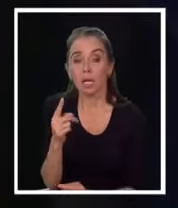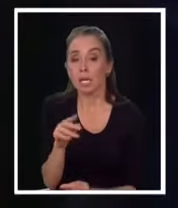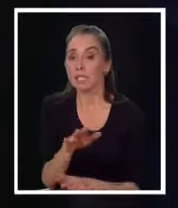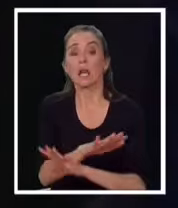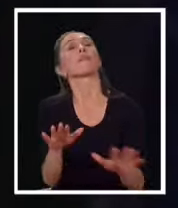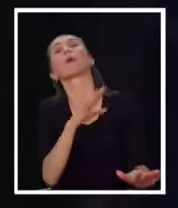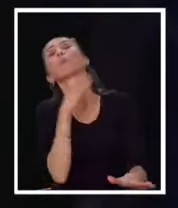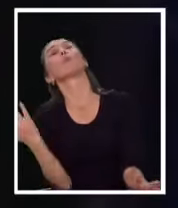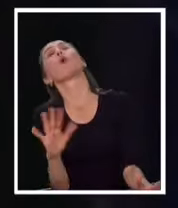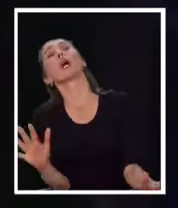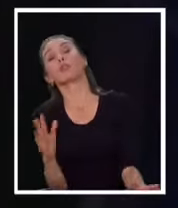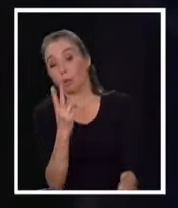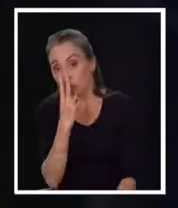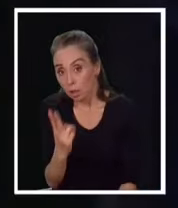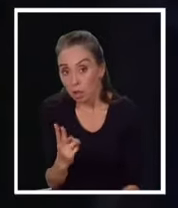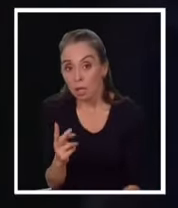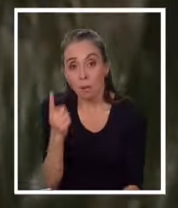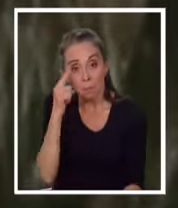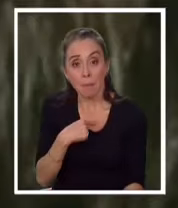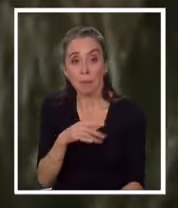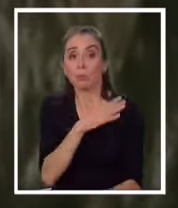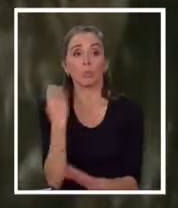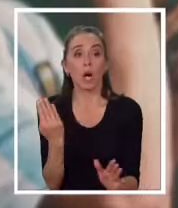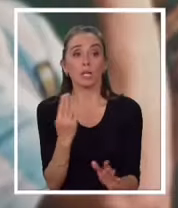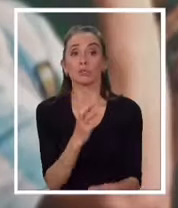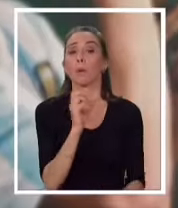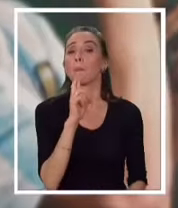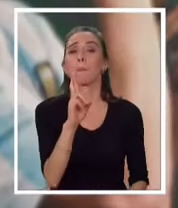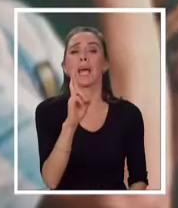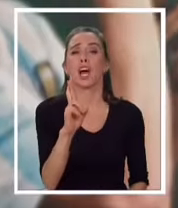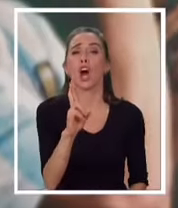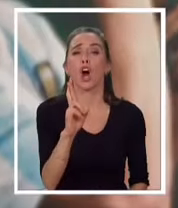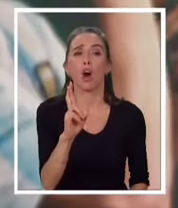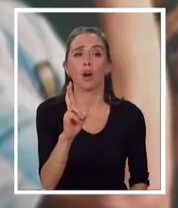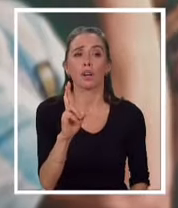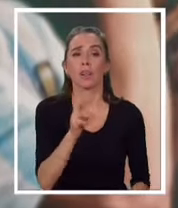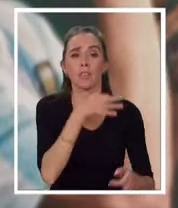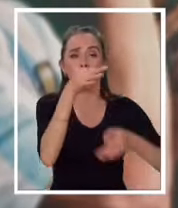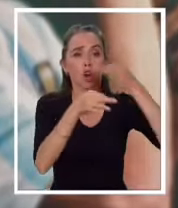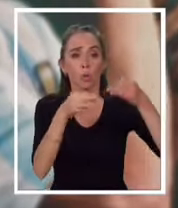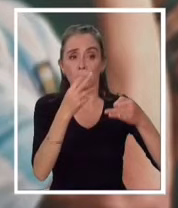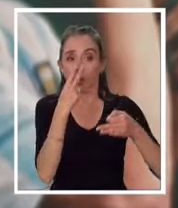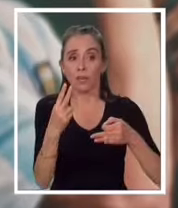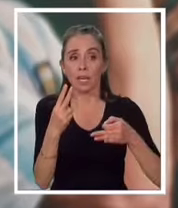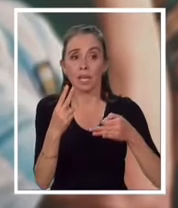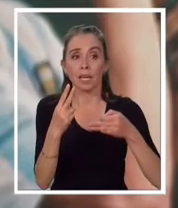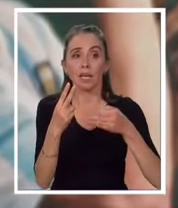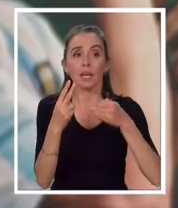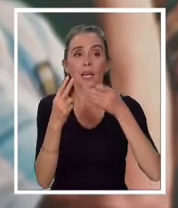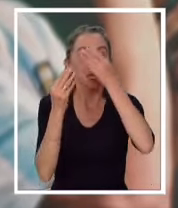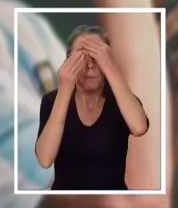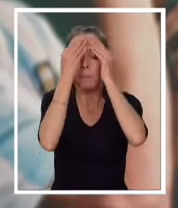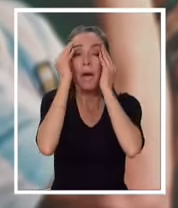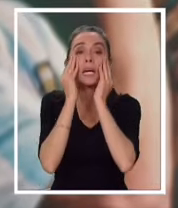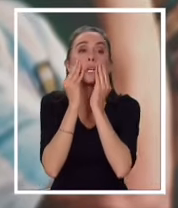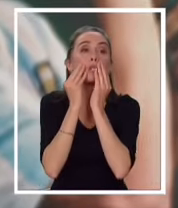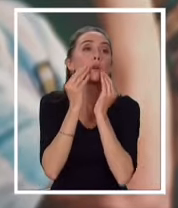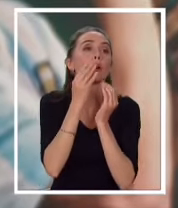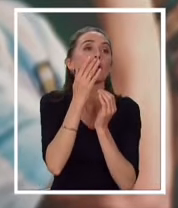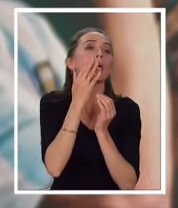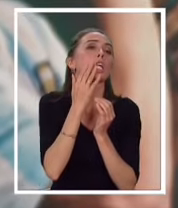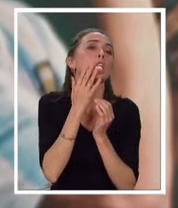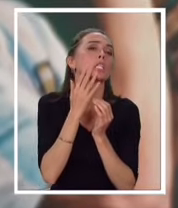muerto. Para mí, mucho peor de lo que cuentan. Edematizado, un jarabe que